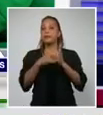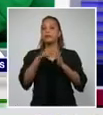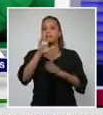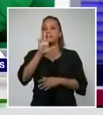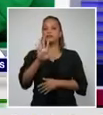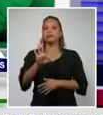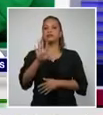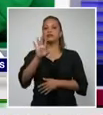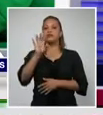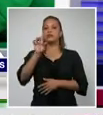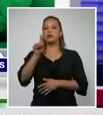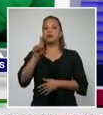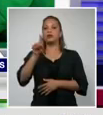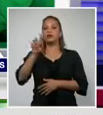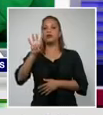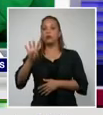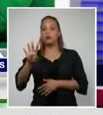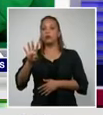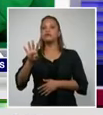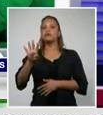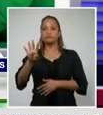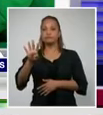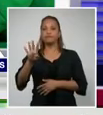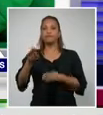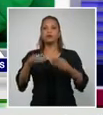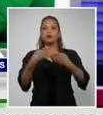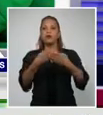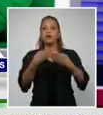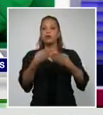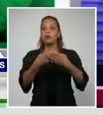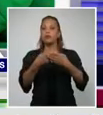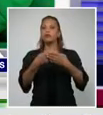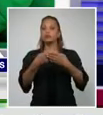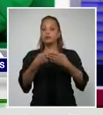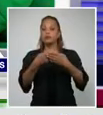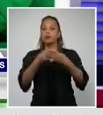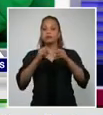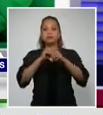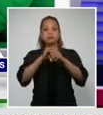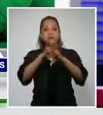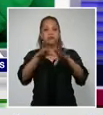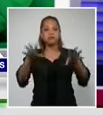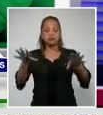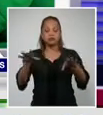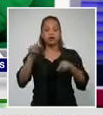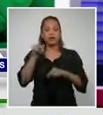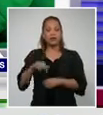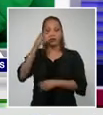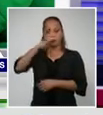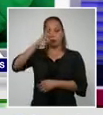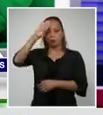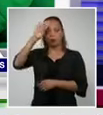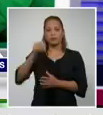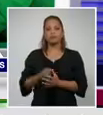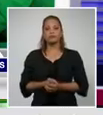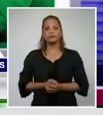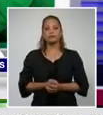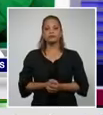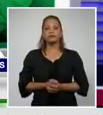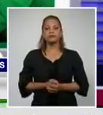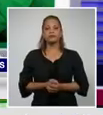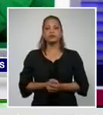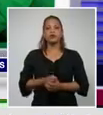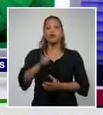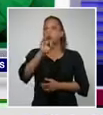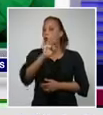1.154 como consecuencia de la transmisión autóctona en nuestro país, y 8